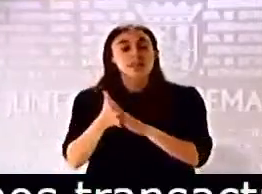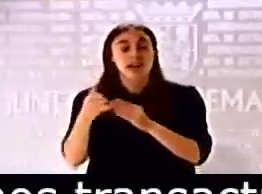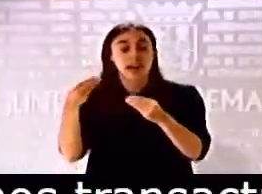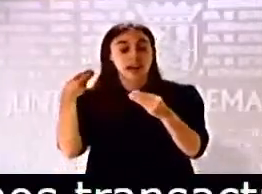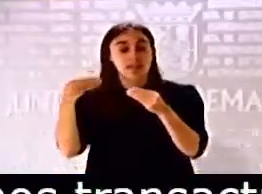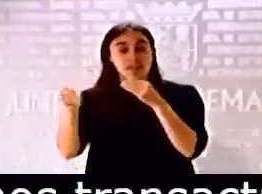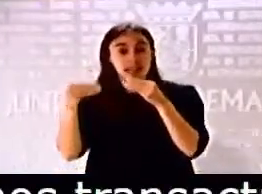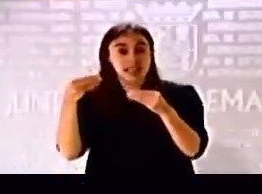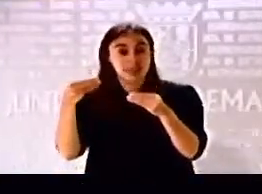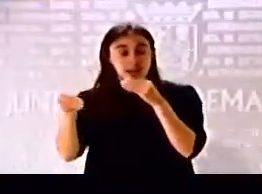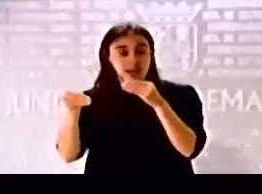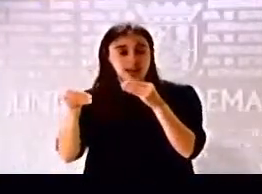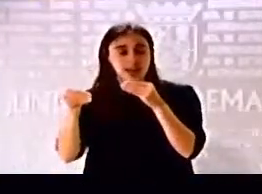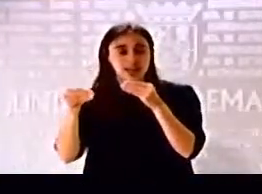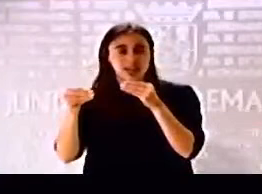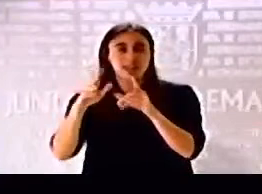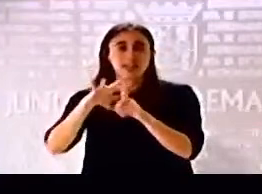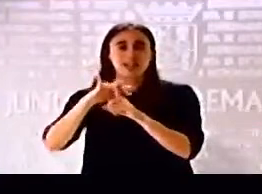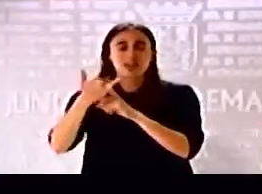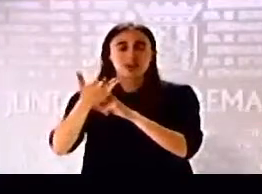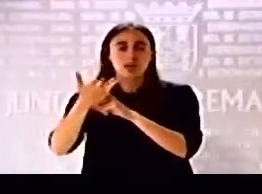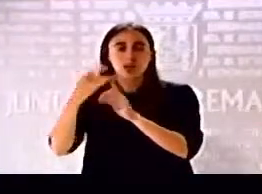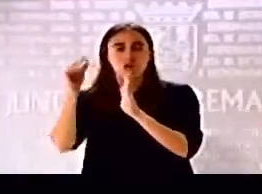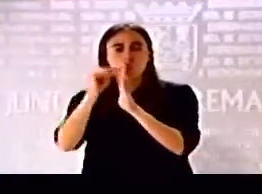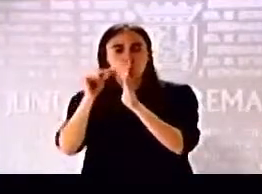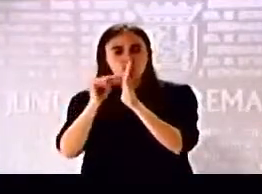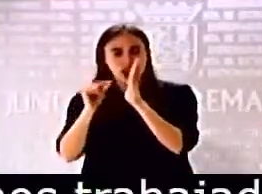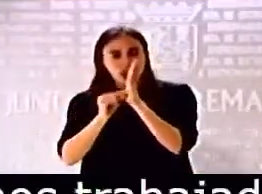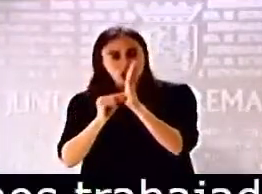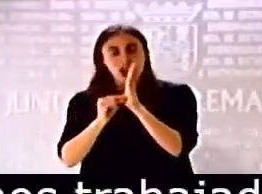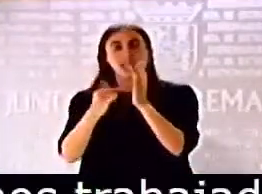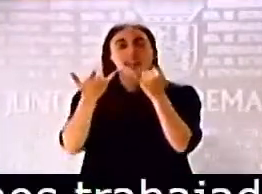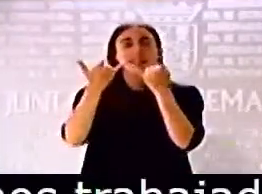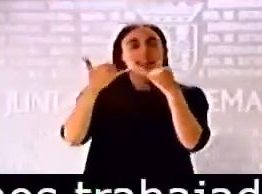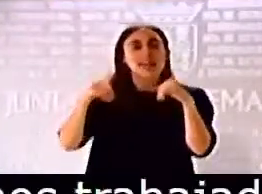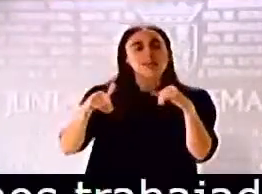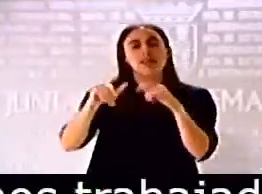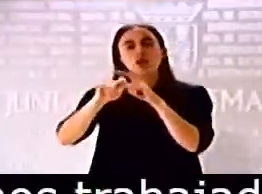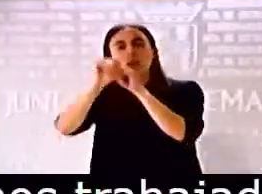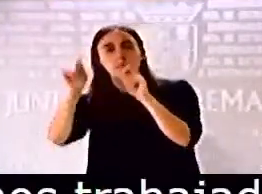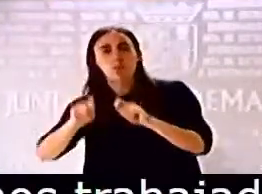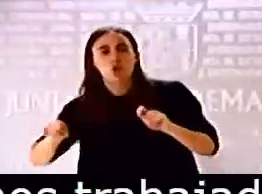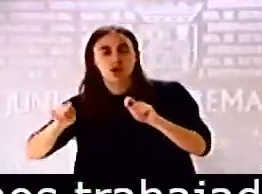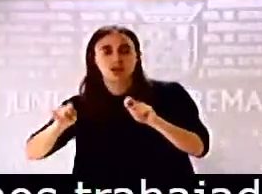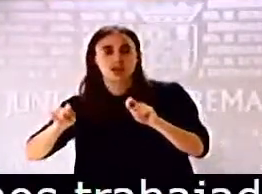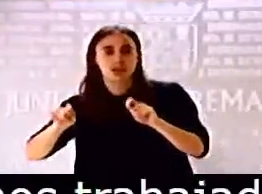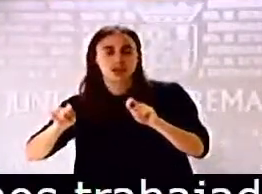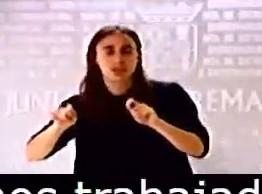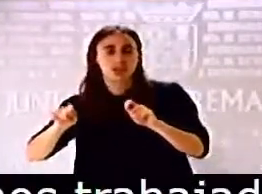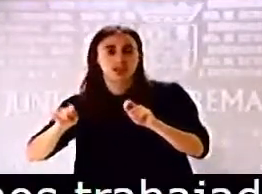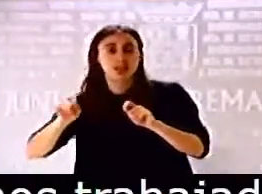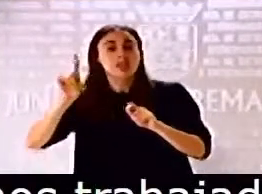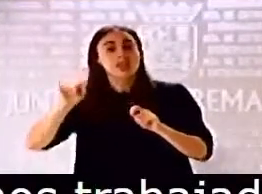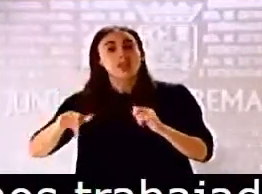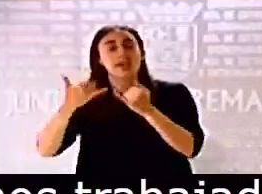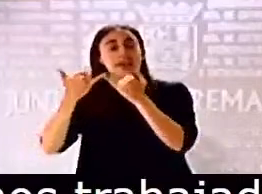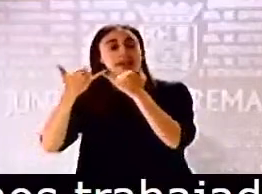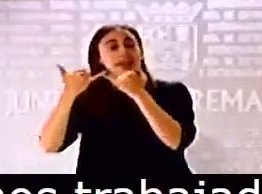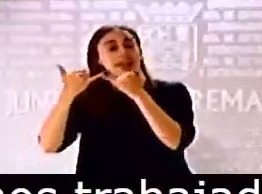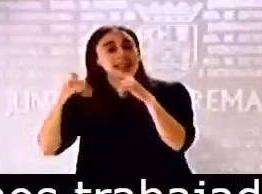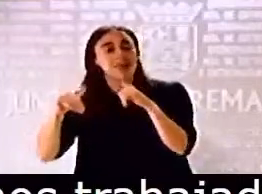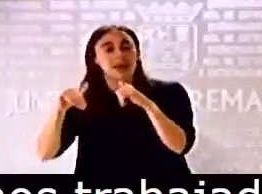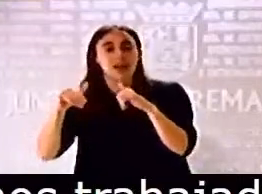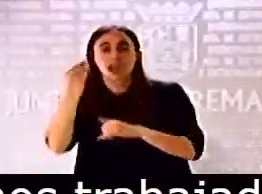flexibilizar las condiciones de las celebraciones de las bodas, de las celebraciones de